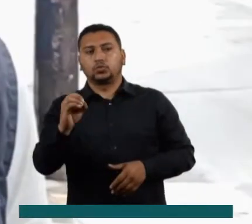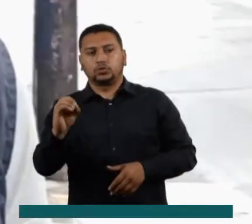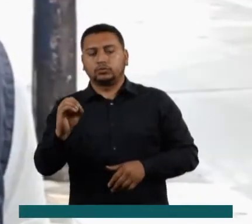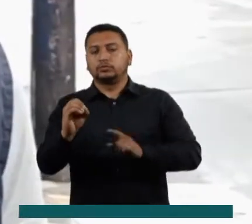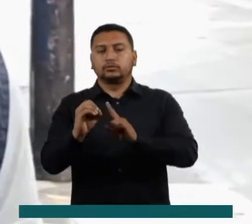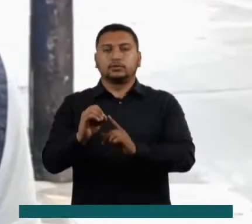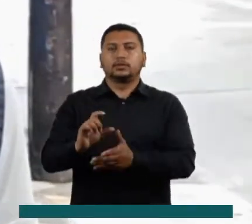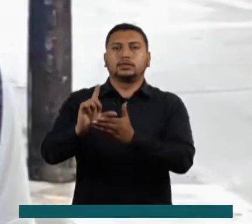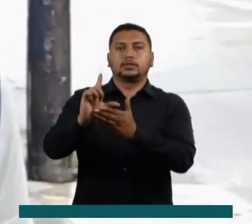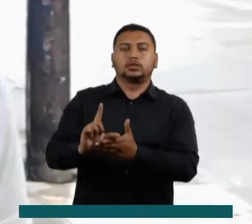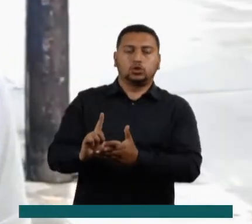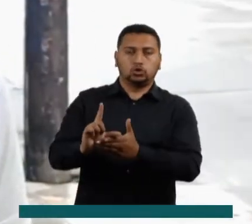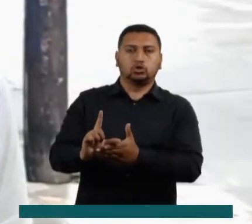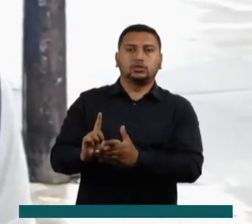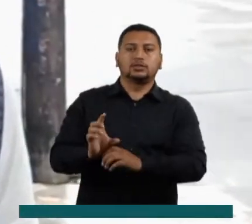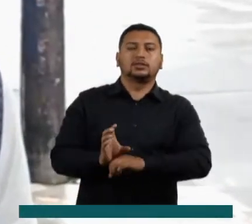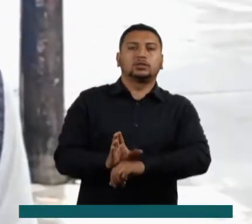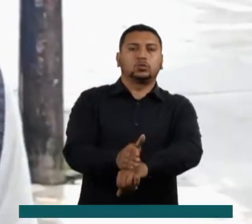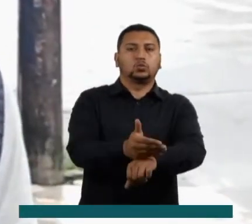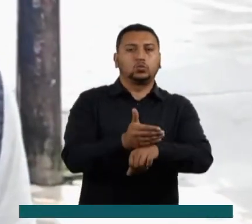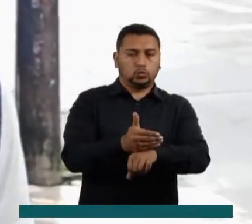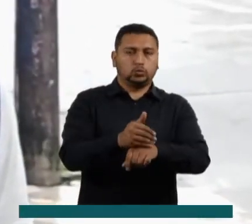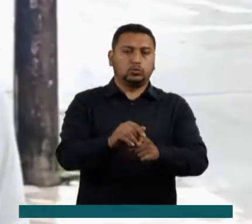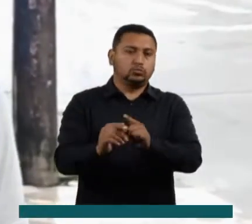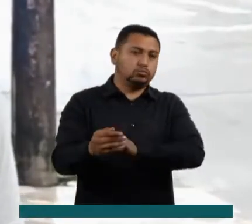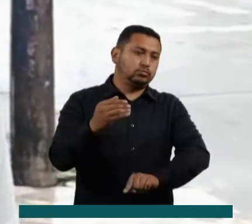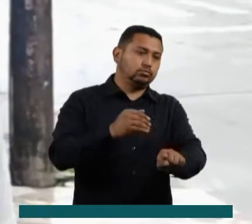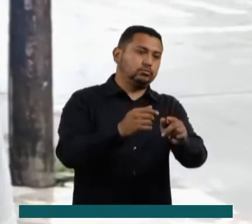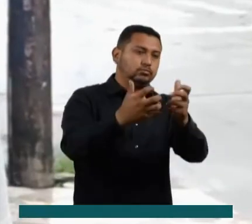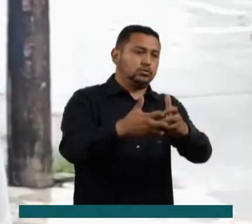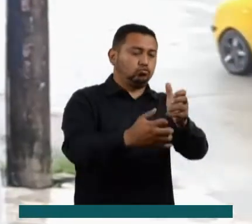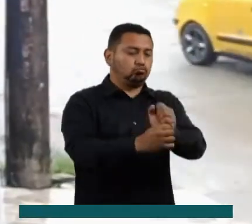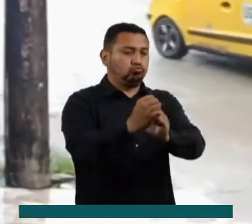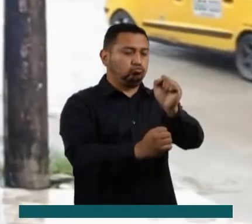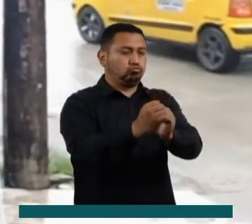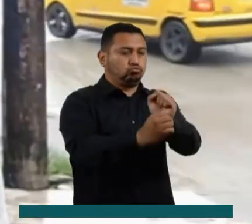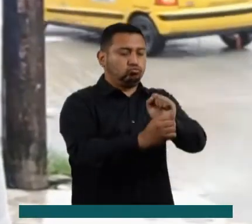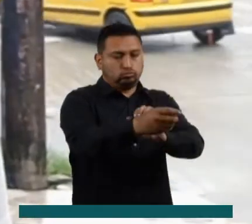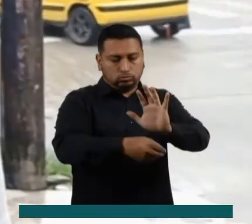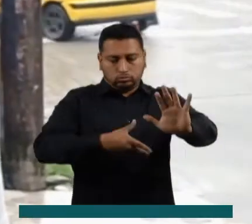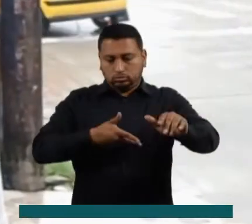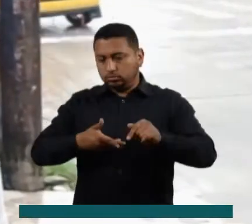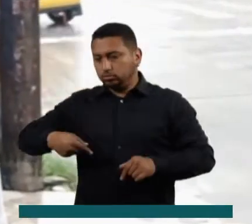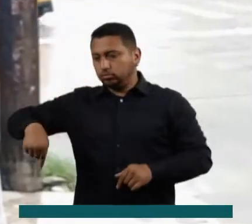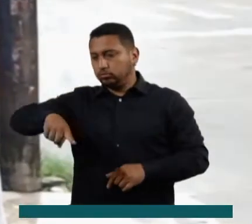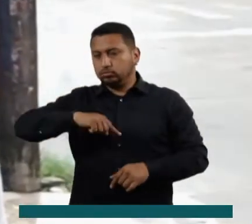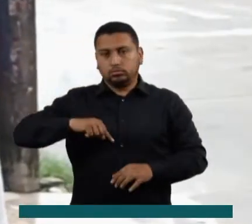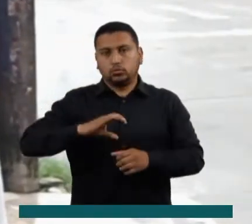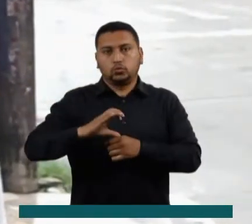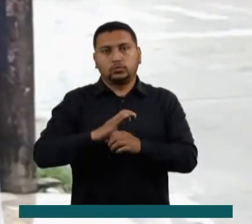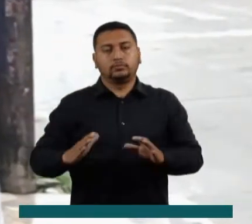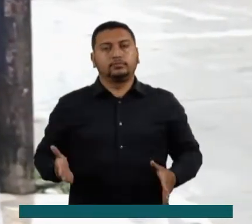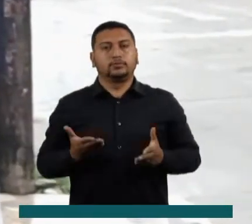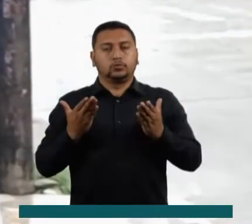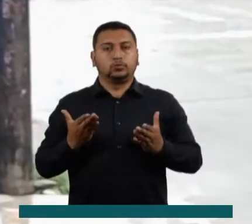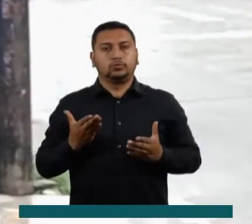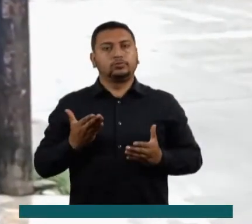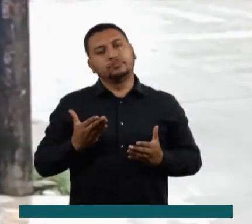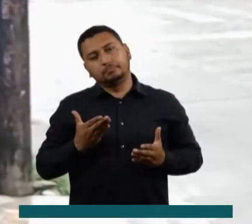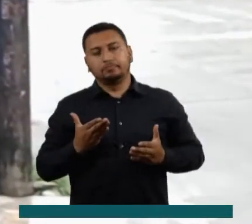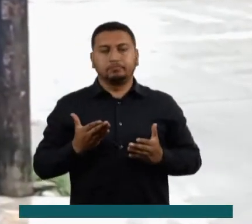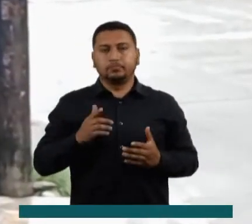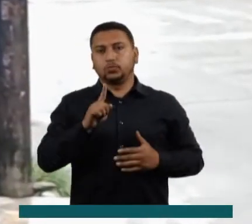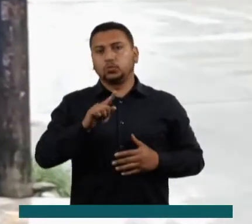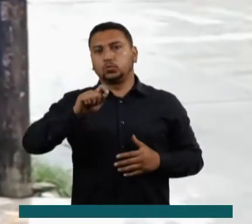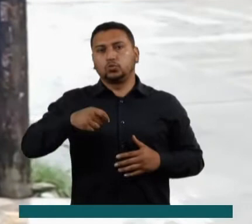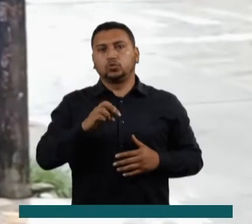más de 220 litros por segundo a la planta de tratamiento para los capitalinos, para solucionar un problema histórico. Cerca